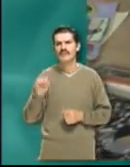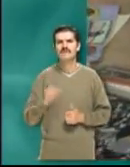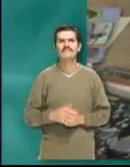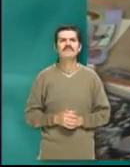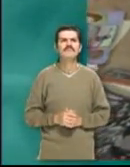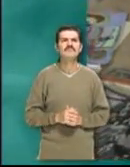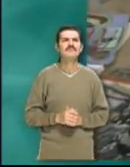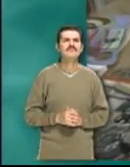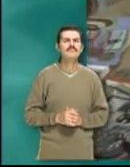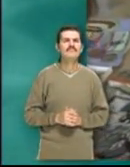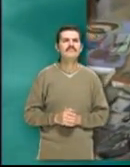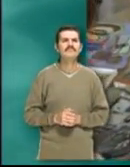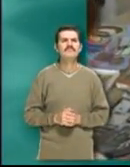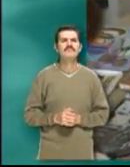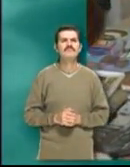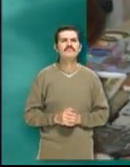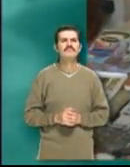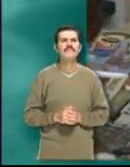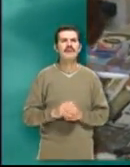Cuadrados.